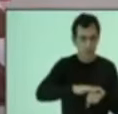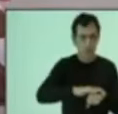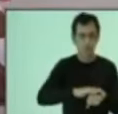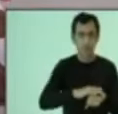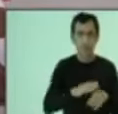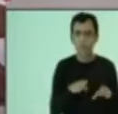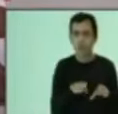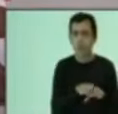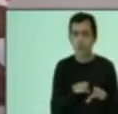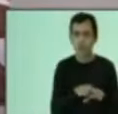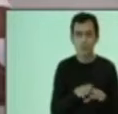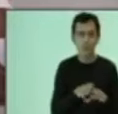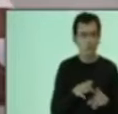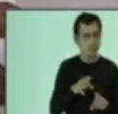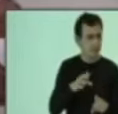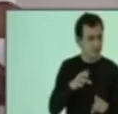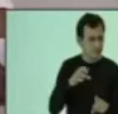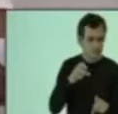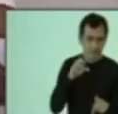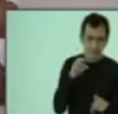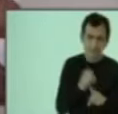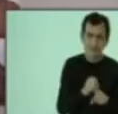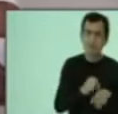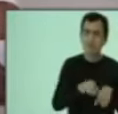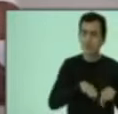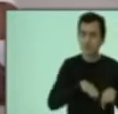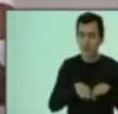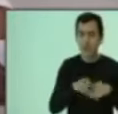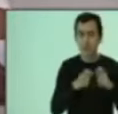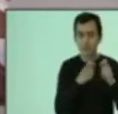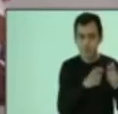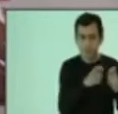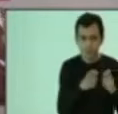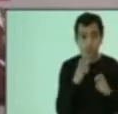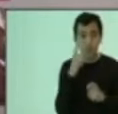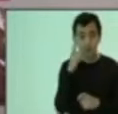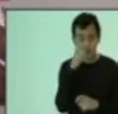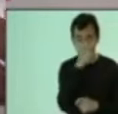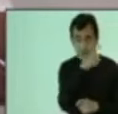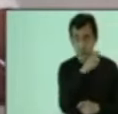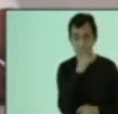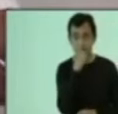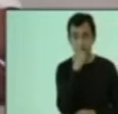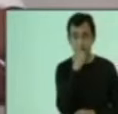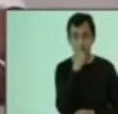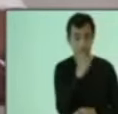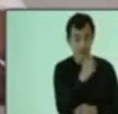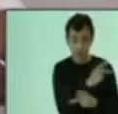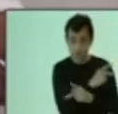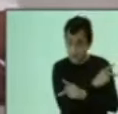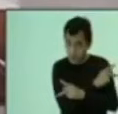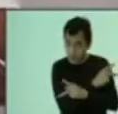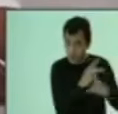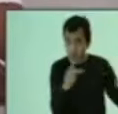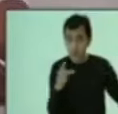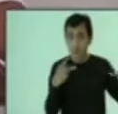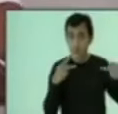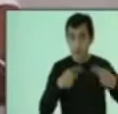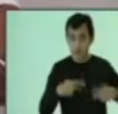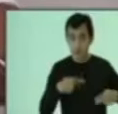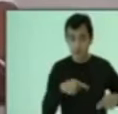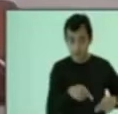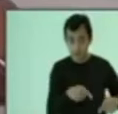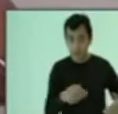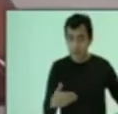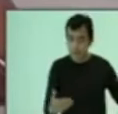desafío que consiste en generar empleo e incrementar el ingreso y la calidad de vida de todos los mexicanos. Esa es una